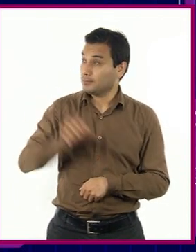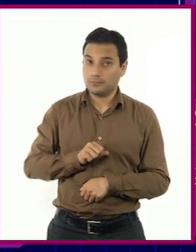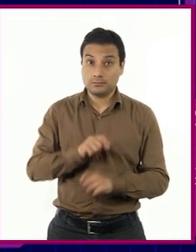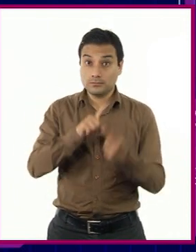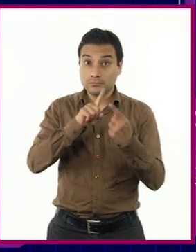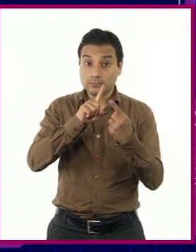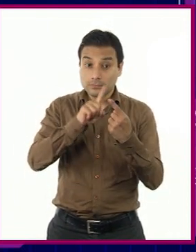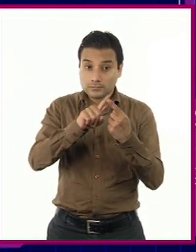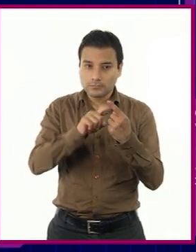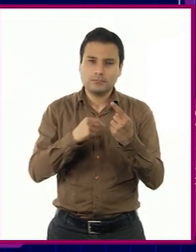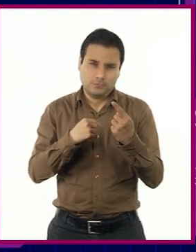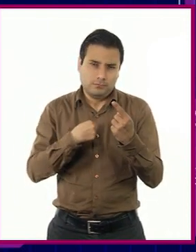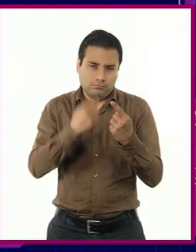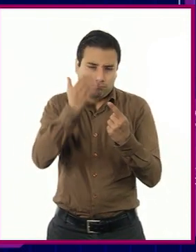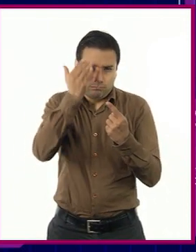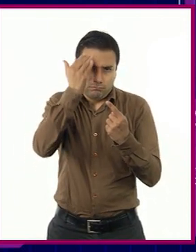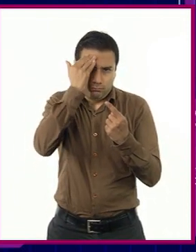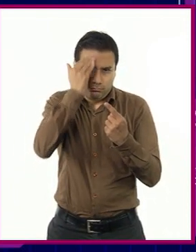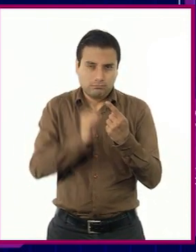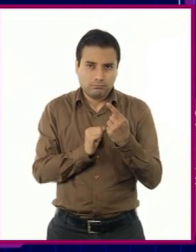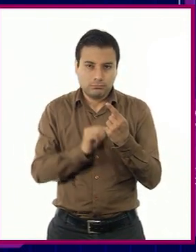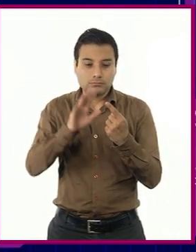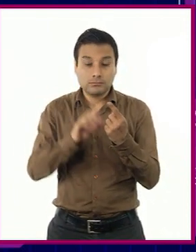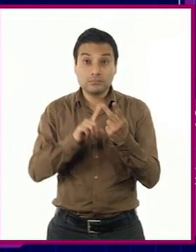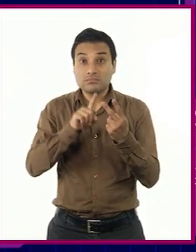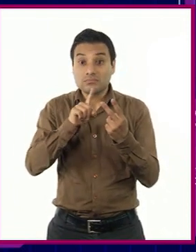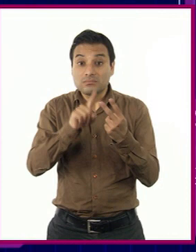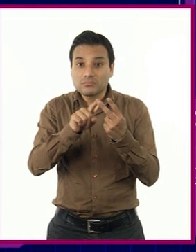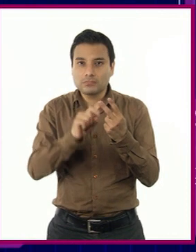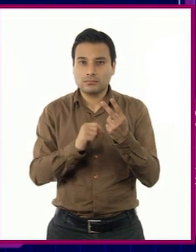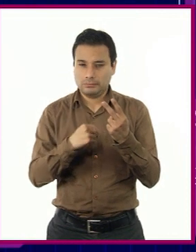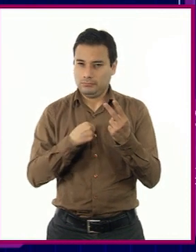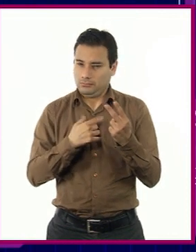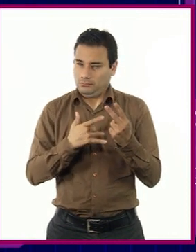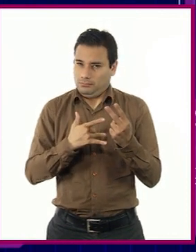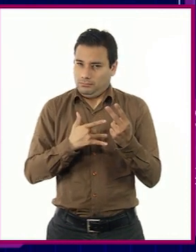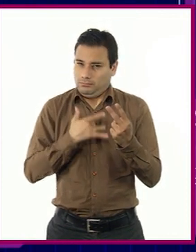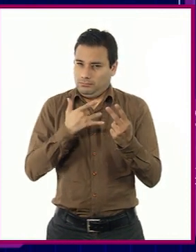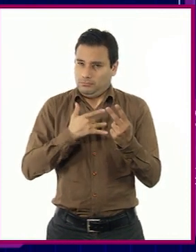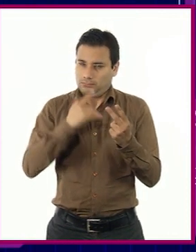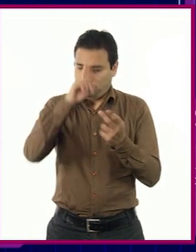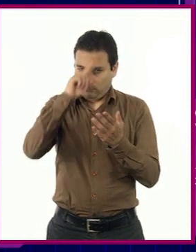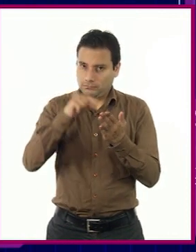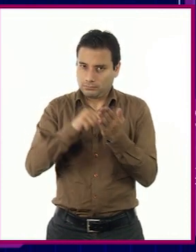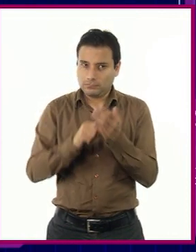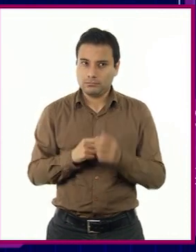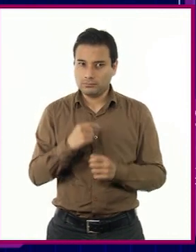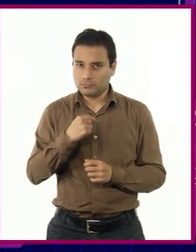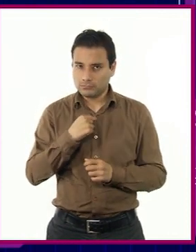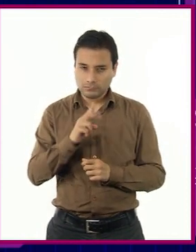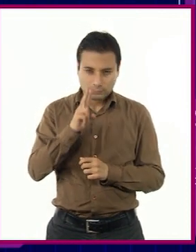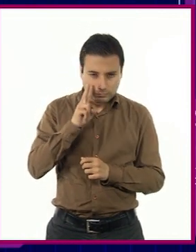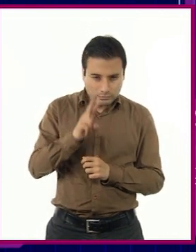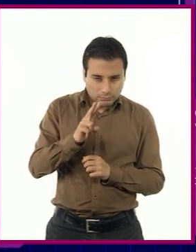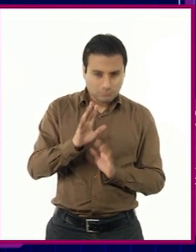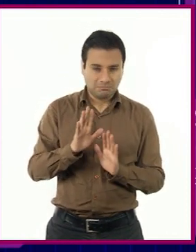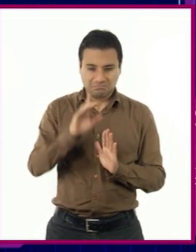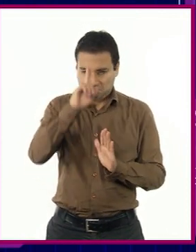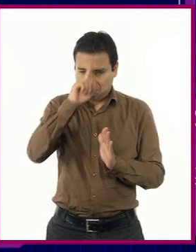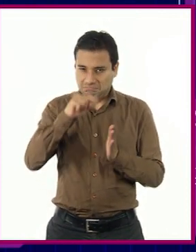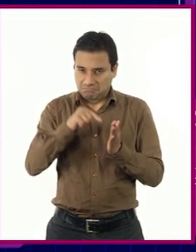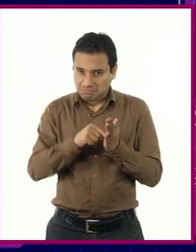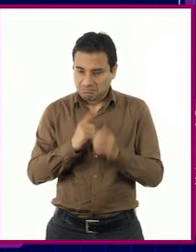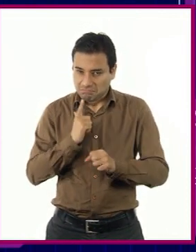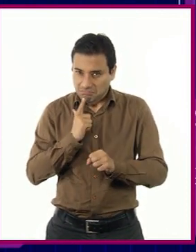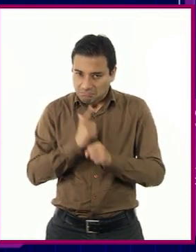figura y en la segunda columna tenemos nuestras deducciones, que es todo aquello que vamos observando y